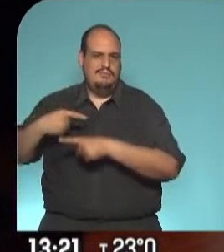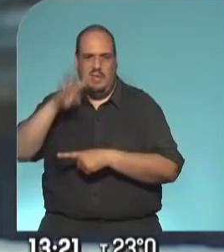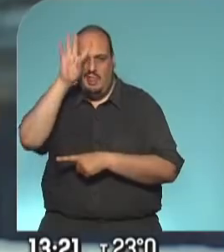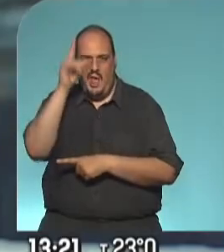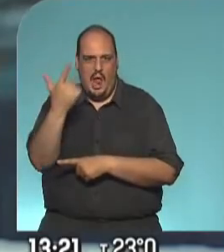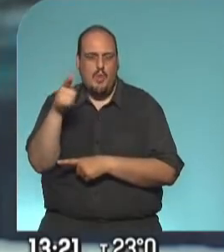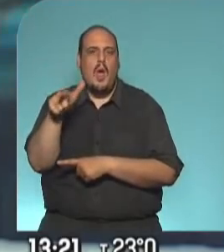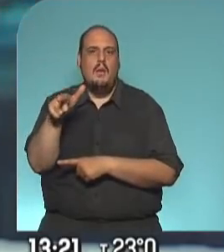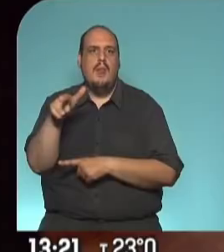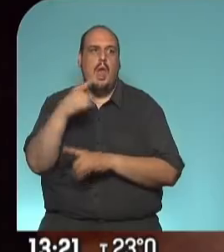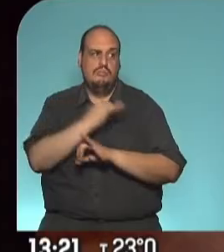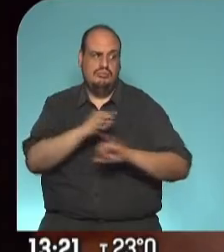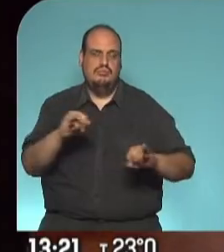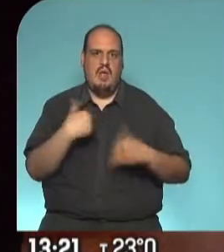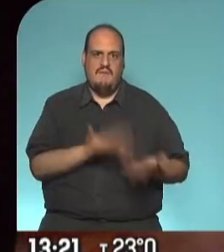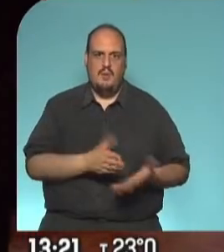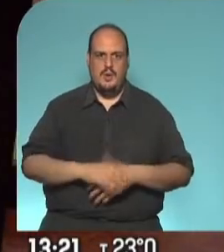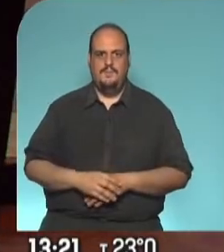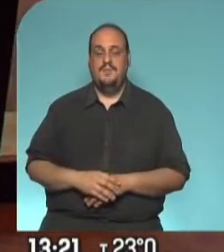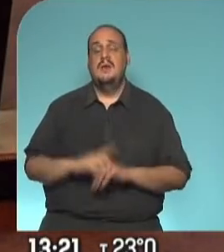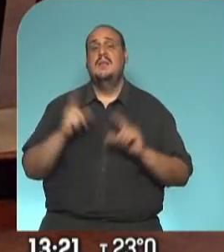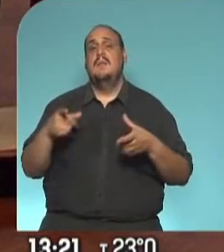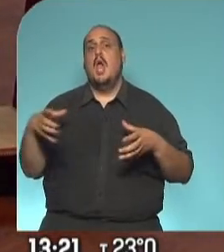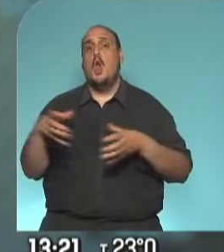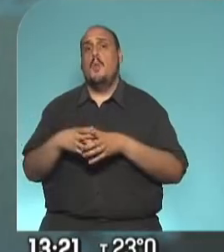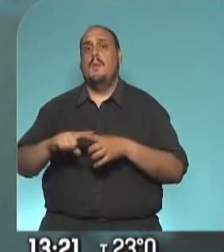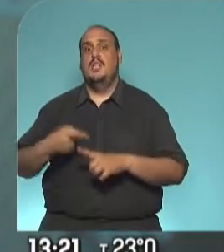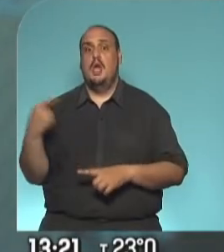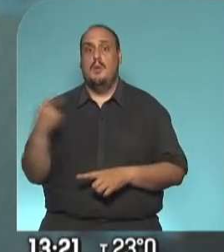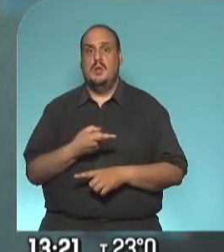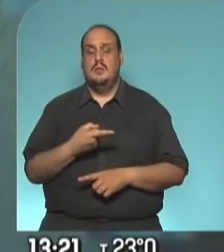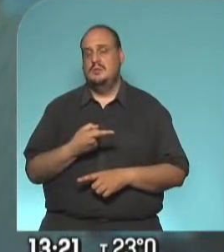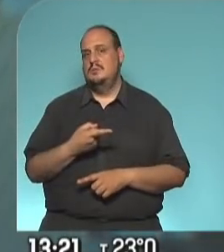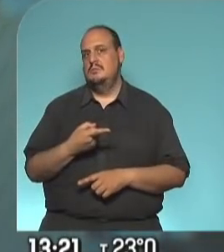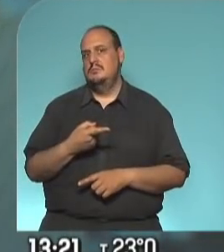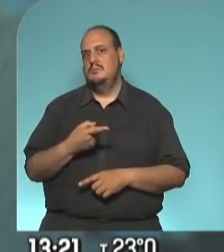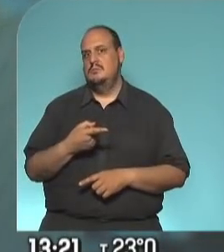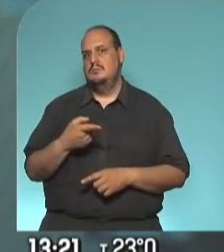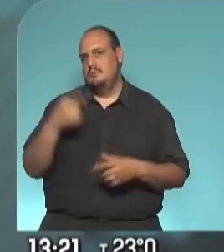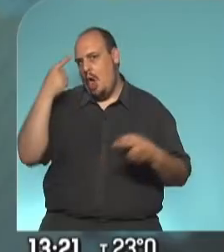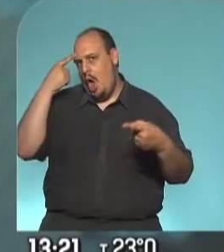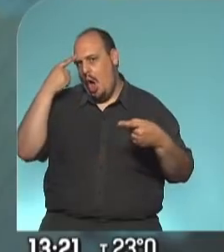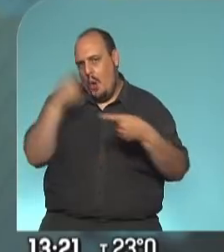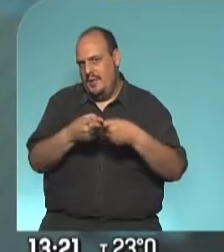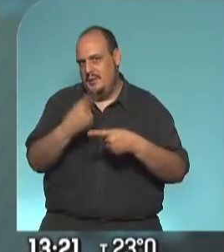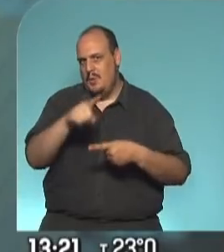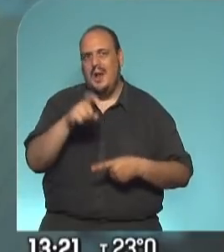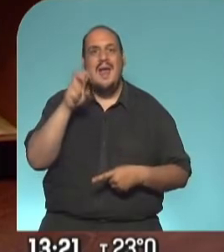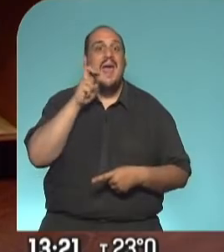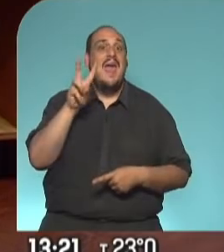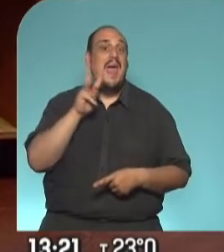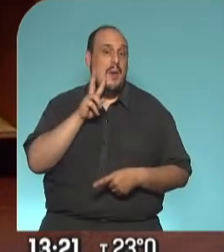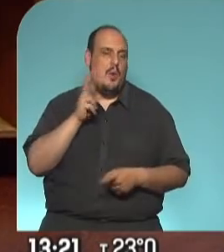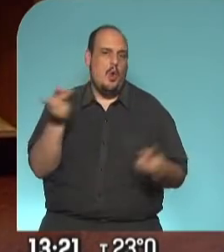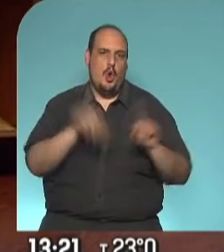Sí, no decía, en el discurso de la oposición lo que aparece claro que el eje central es que no vuelva Evo. Sí. Con nombre y apellido,